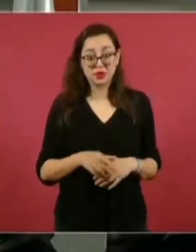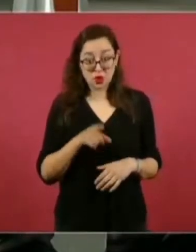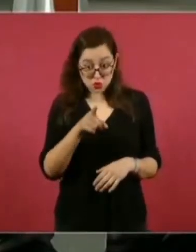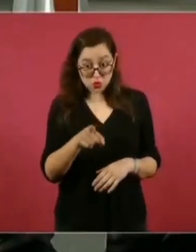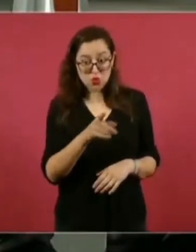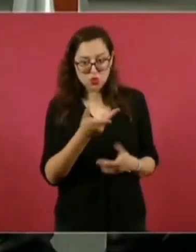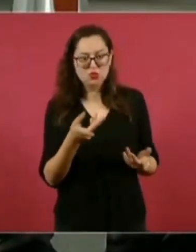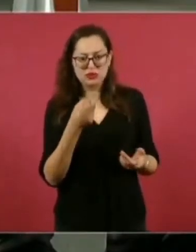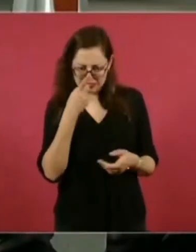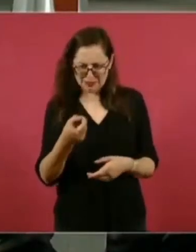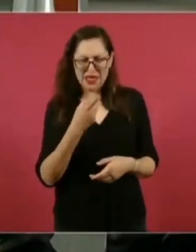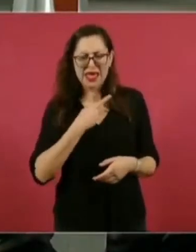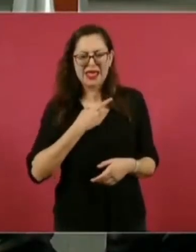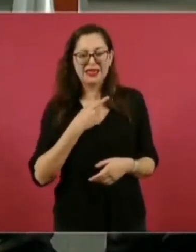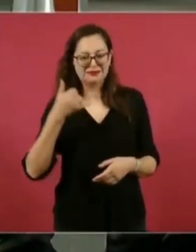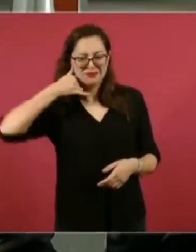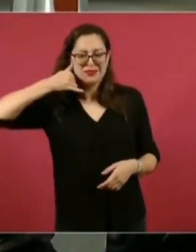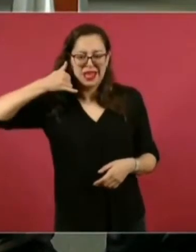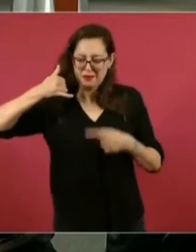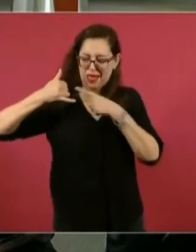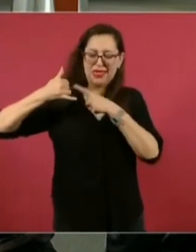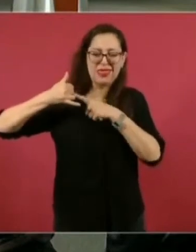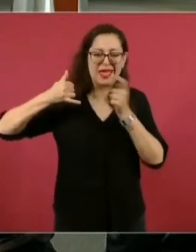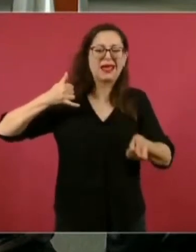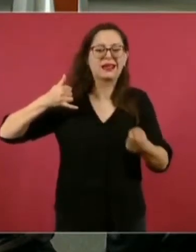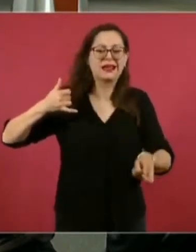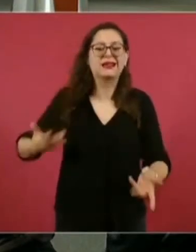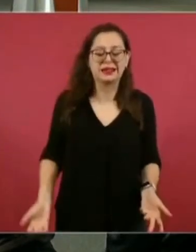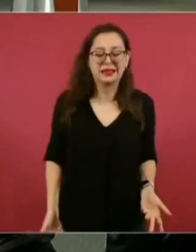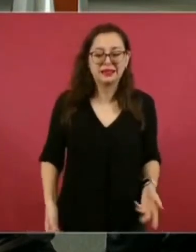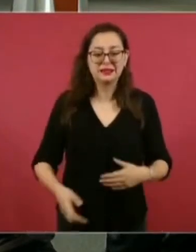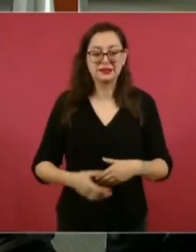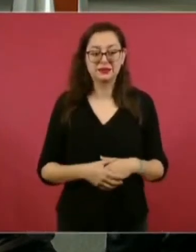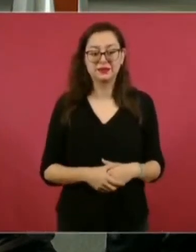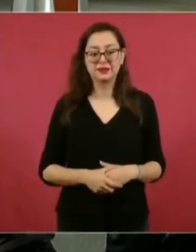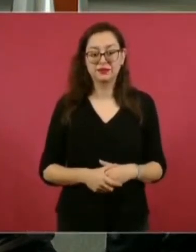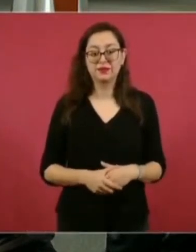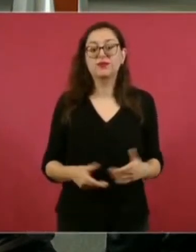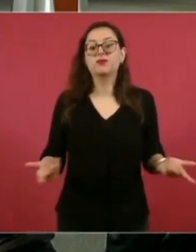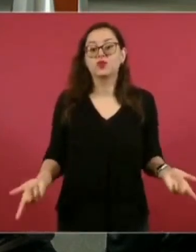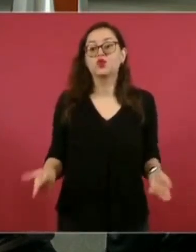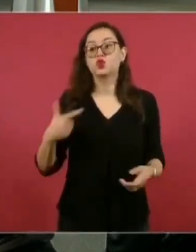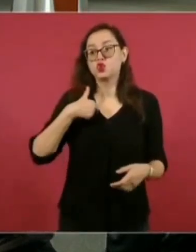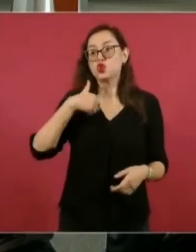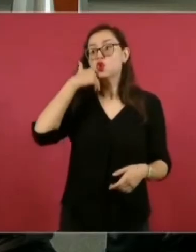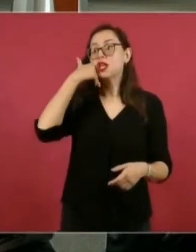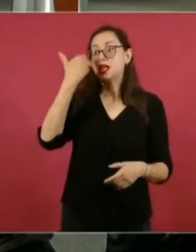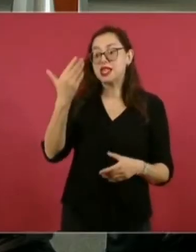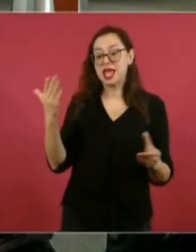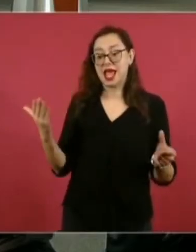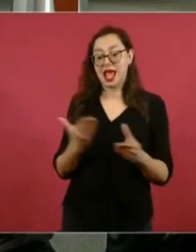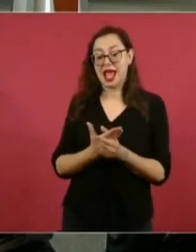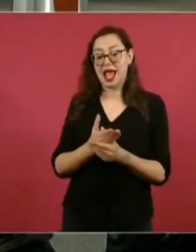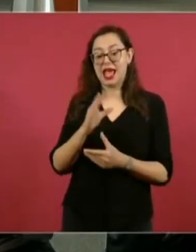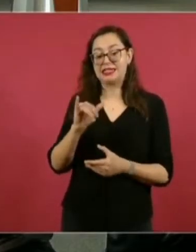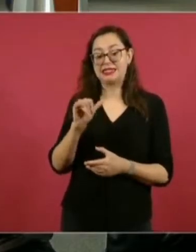¿Sí? Le iba a entregar a usted su expediente del CISEN, el